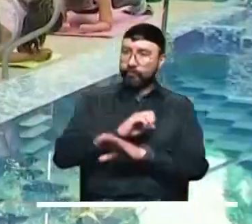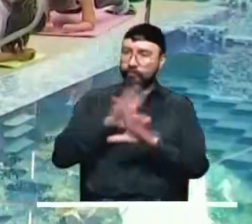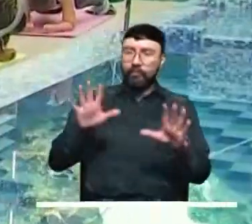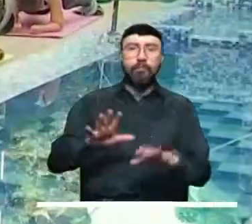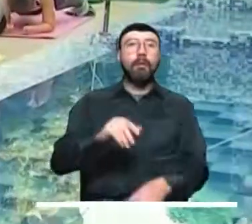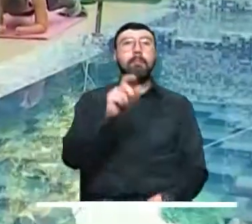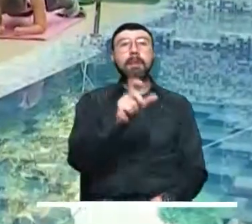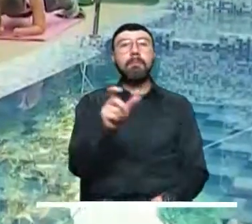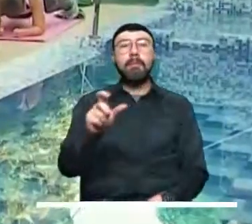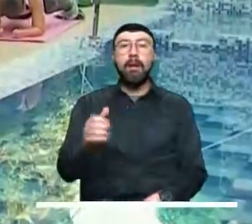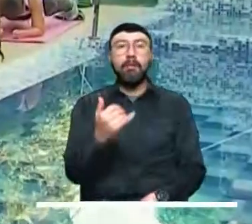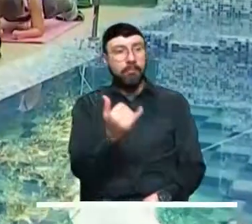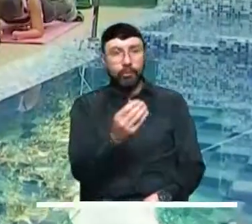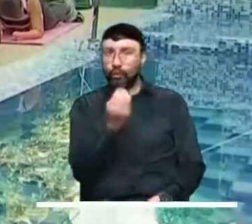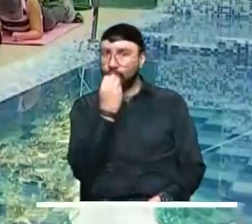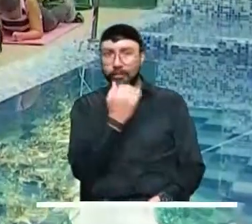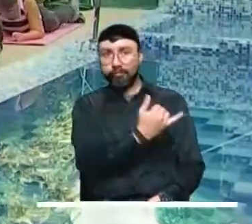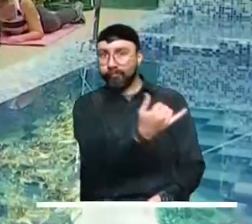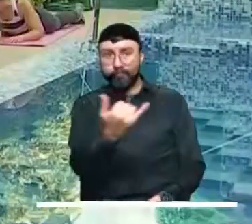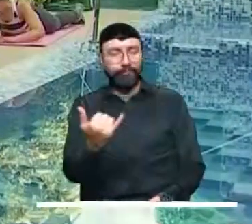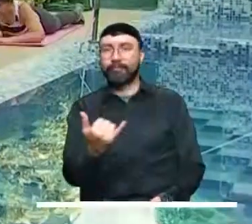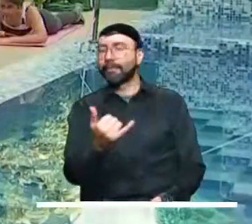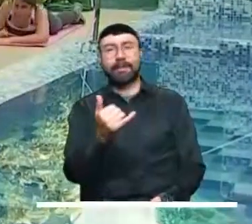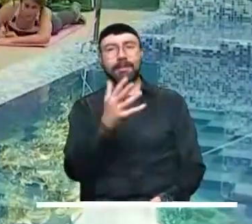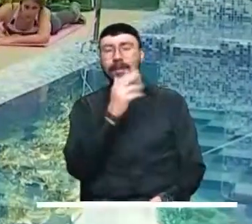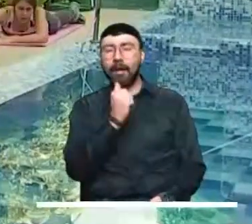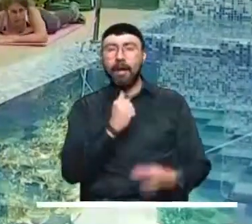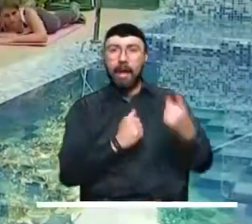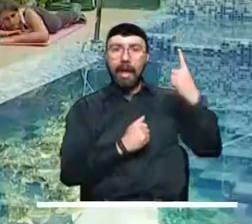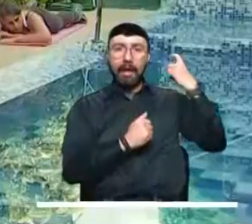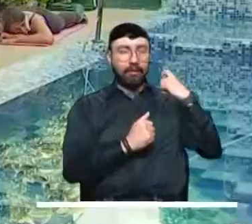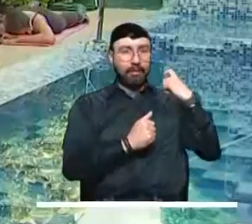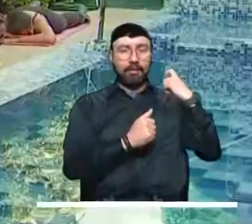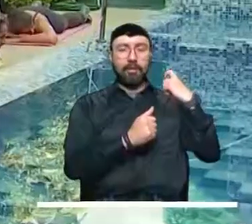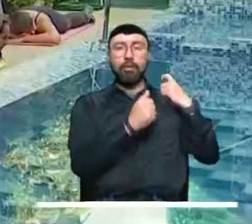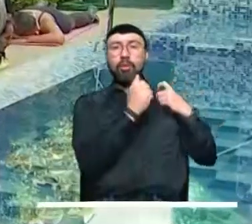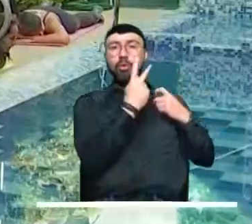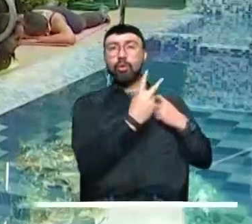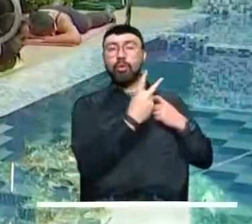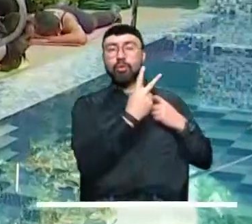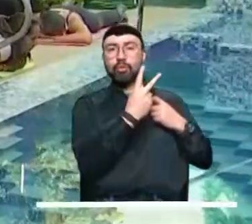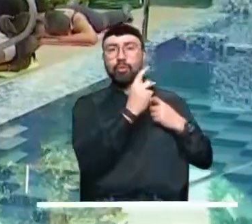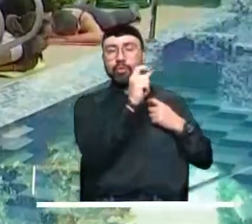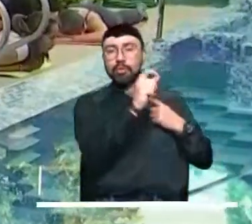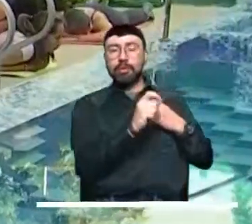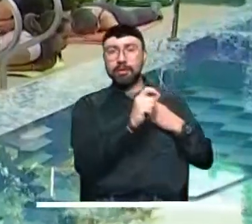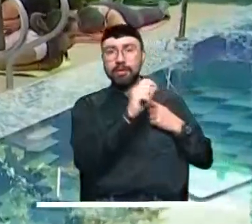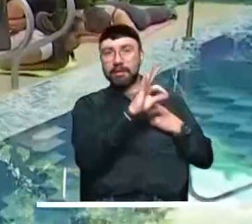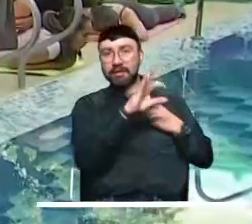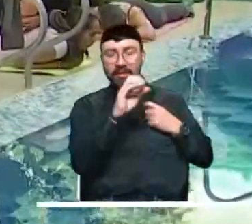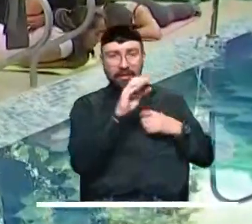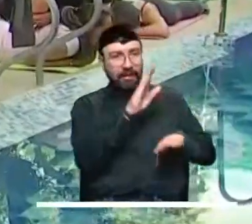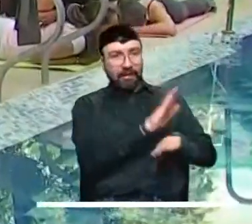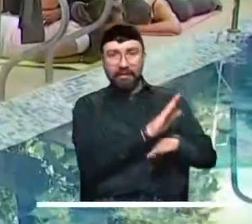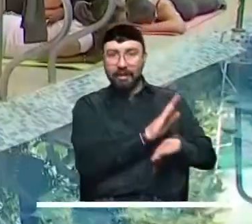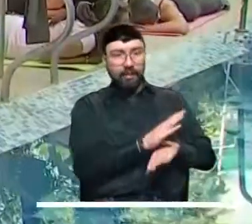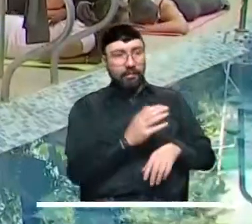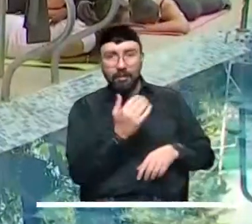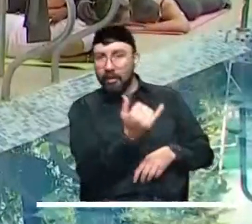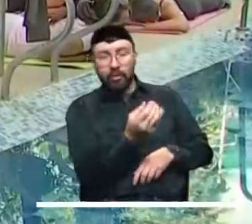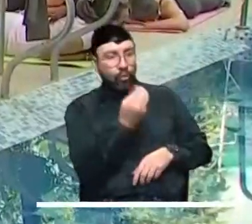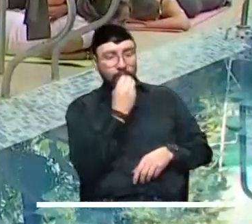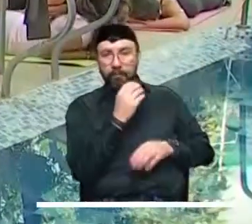pacientes están en ayunas. Ellos no han comido desde ayer a las 2:30 de la tarde y como ven ustedes, no se están